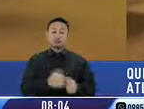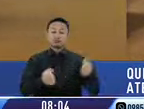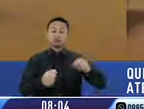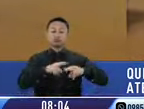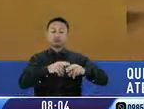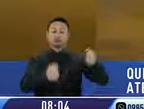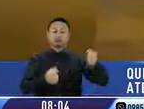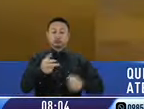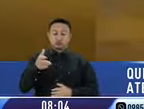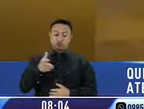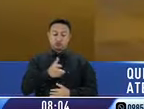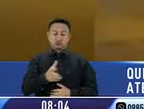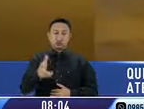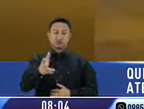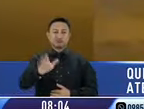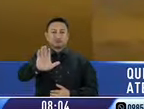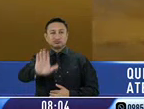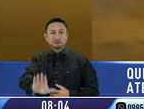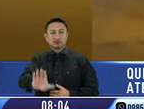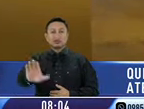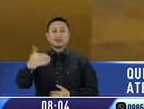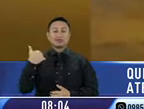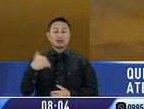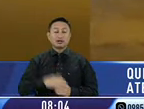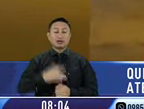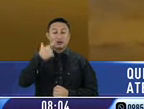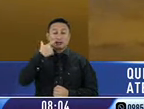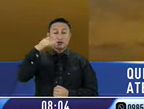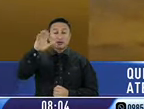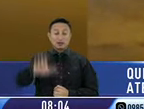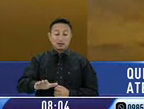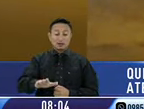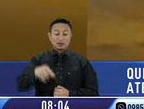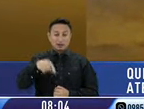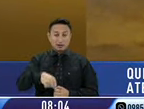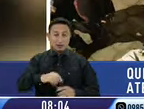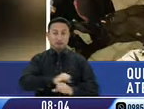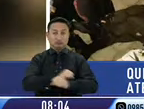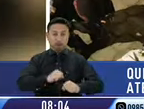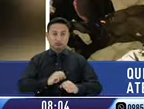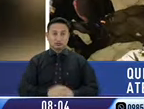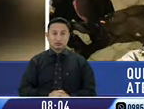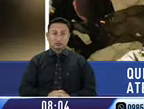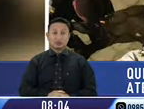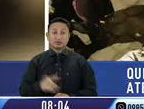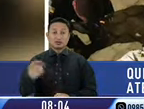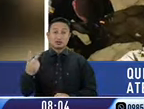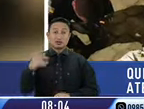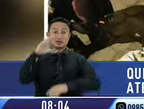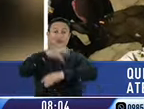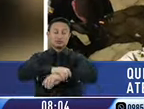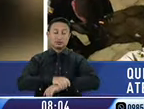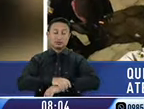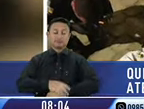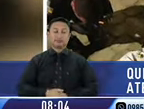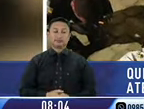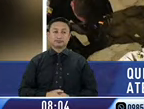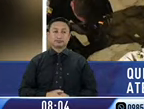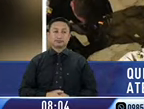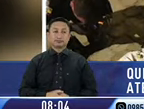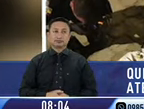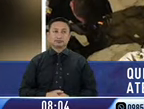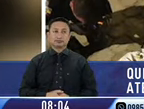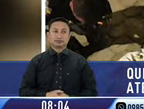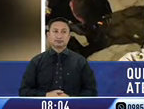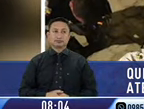un vehículo amarillo tipo taxi en su poder encontró una bombona de glp y un presunto artefacto explosivo en Quito